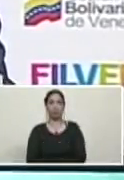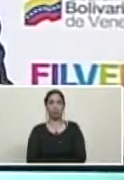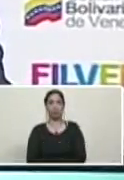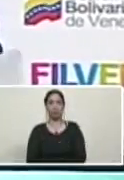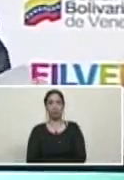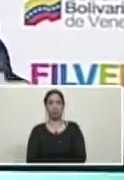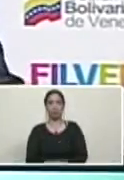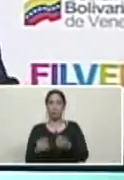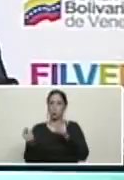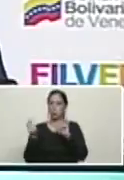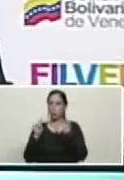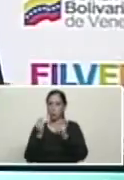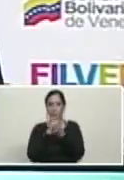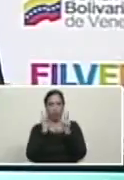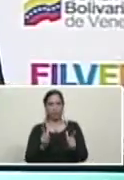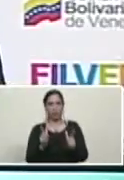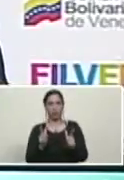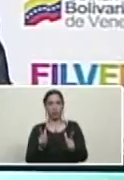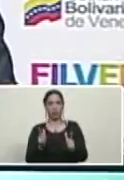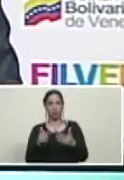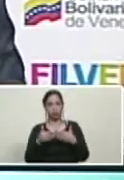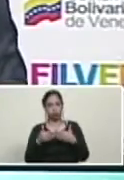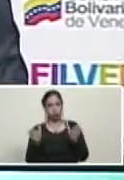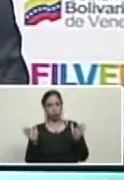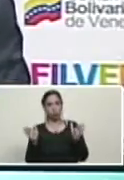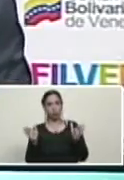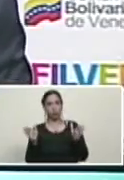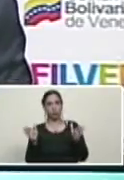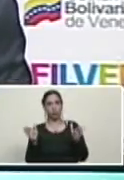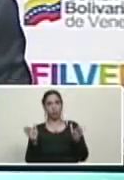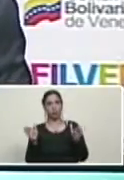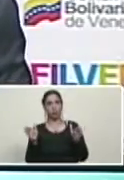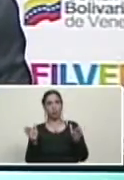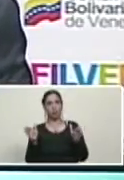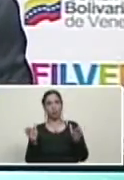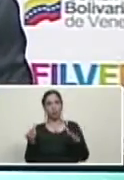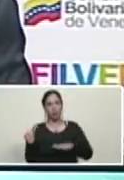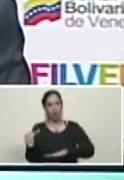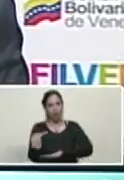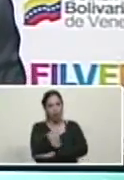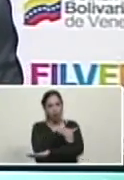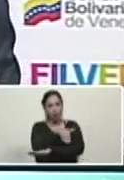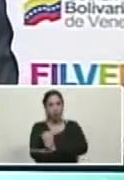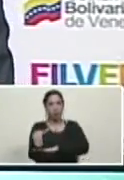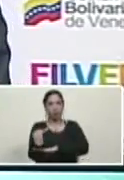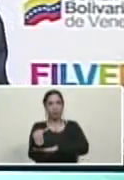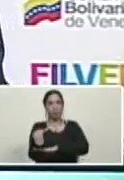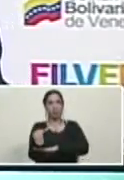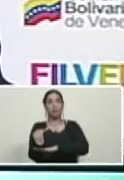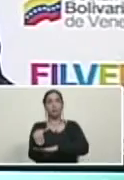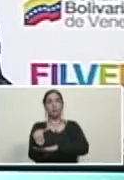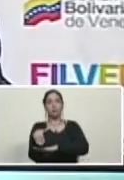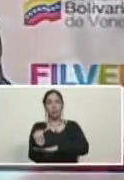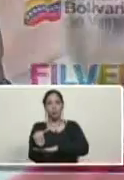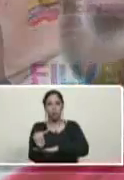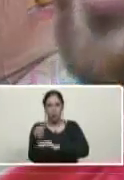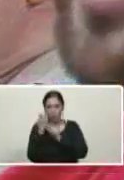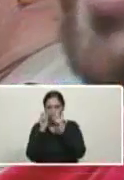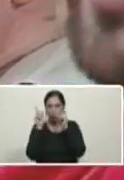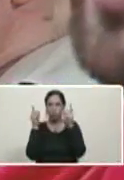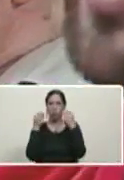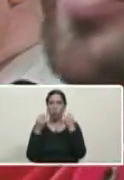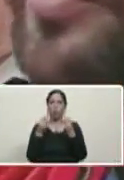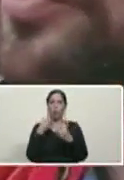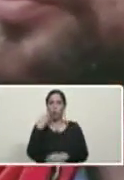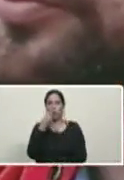de debate libre, amplio, en las calles. Yo me impresiono cómo la juventud y cómo